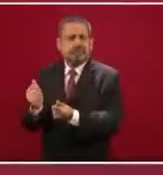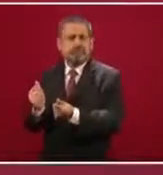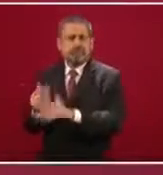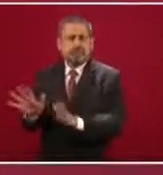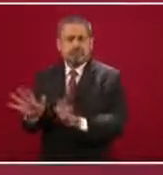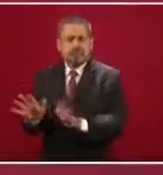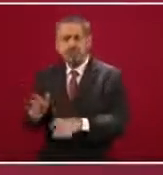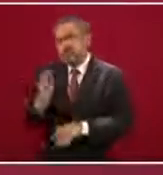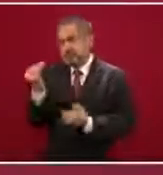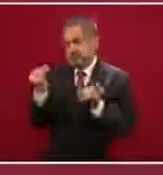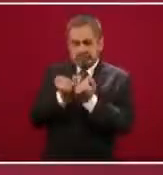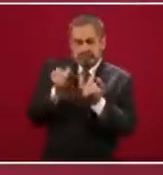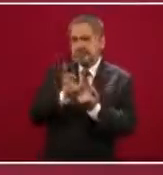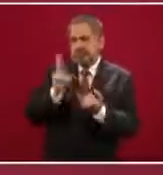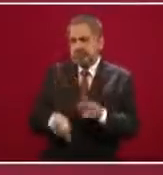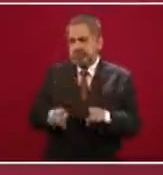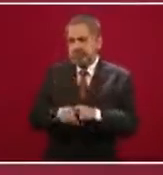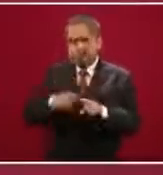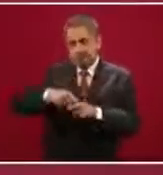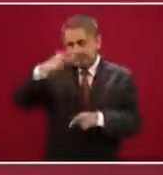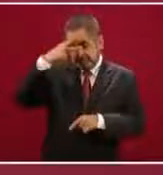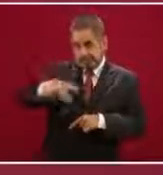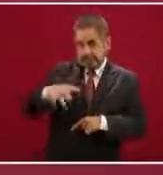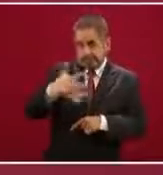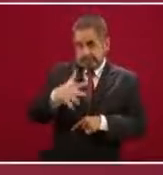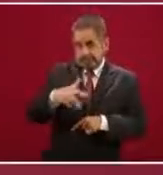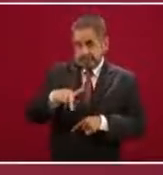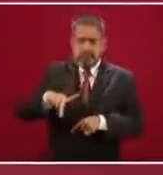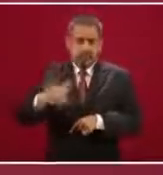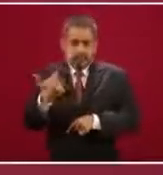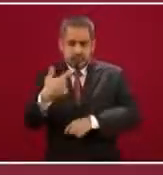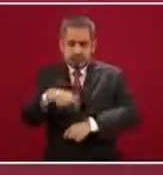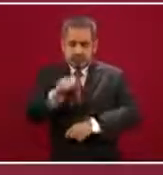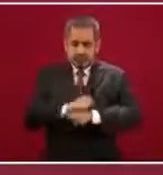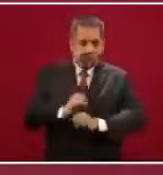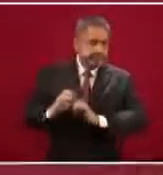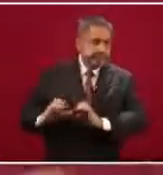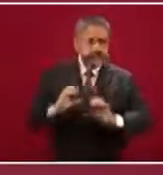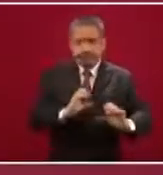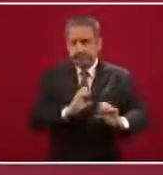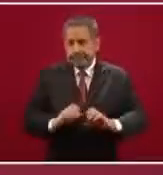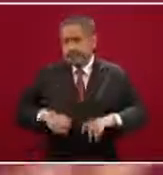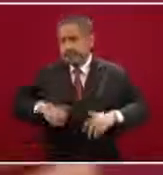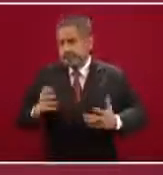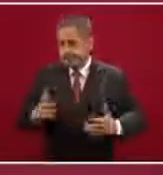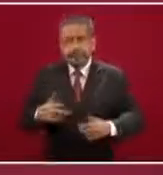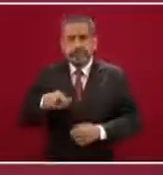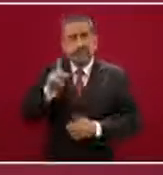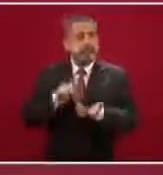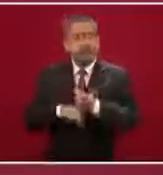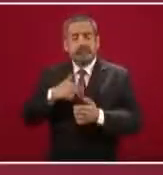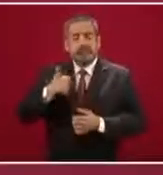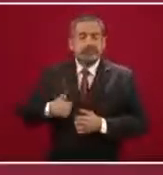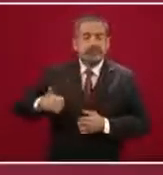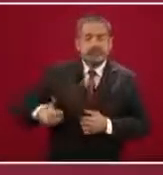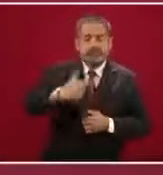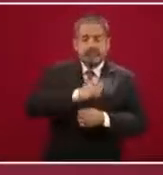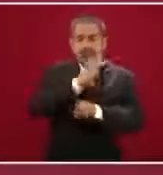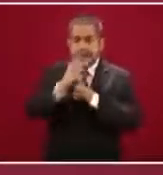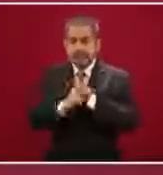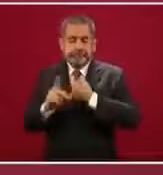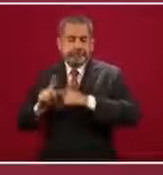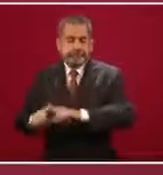mínimo de duración que esperamos en México. Sin embargo, en la medida que cada país tiene distintas